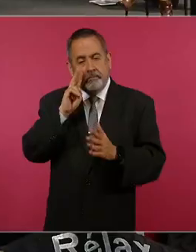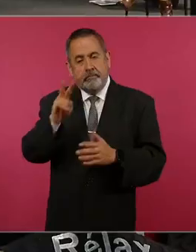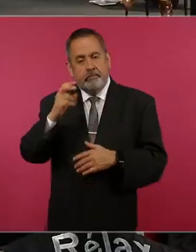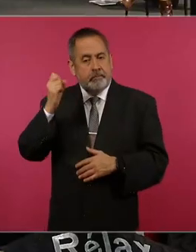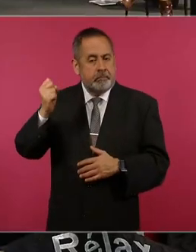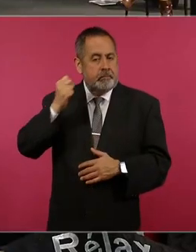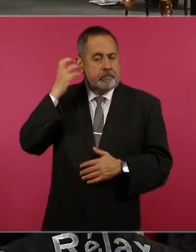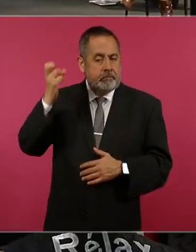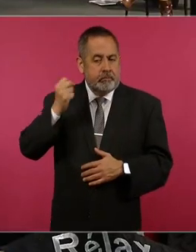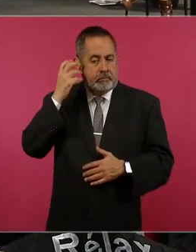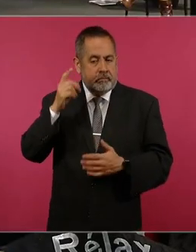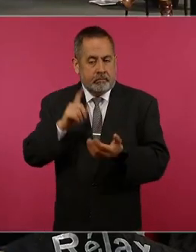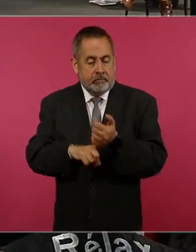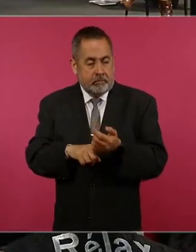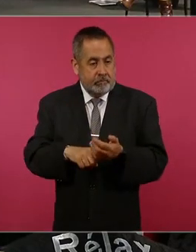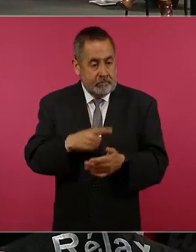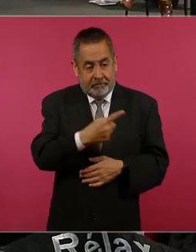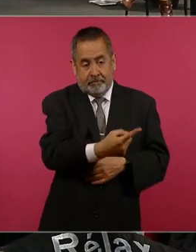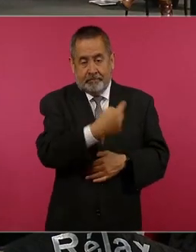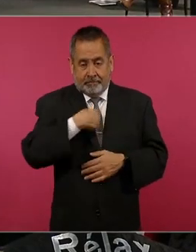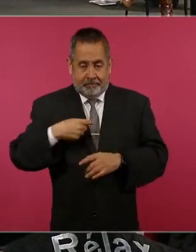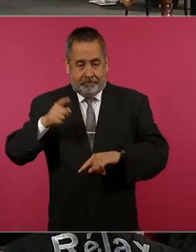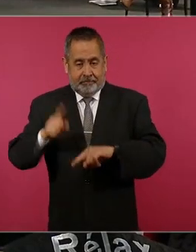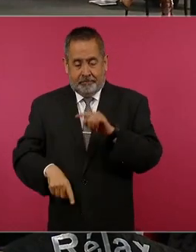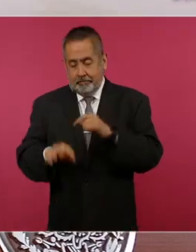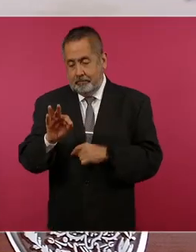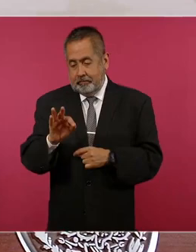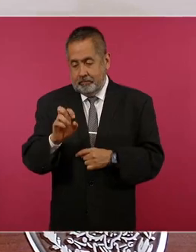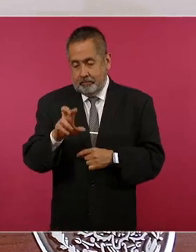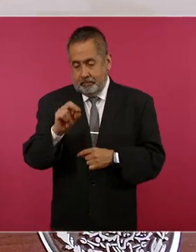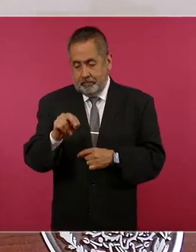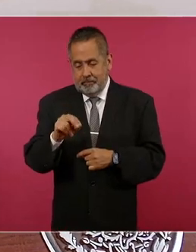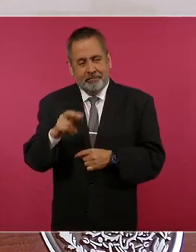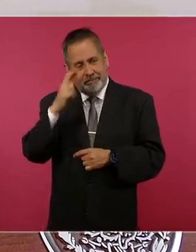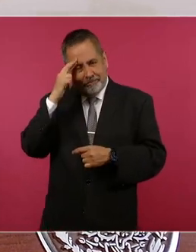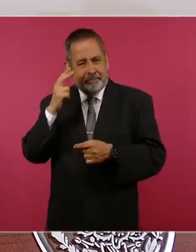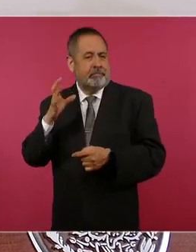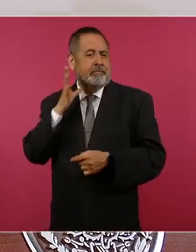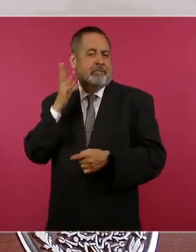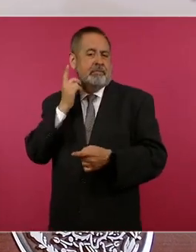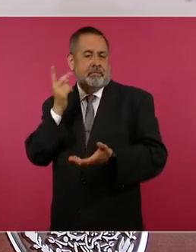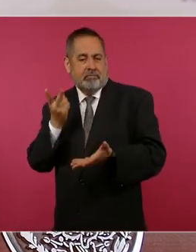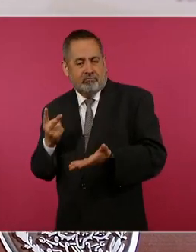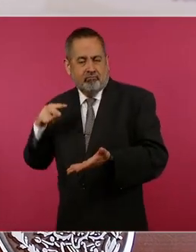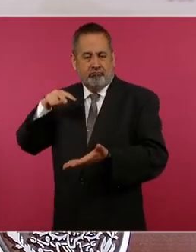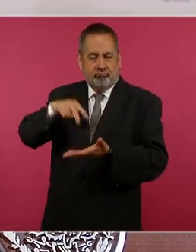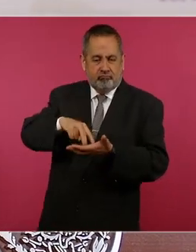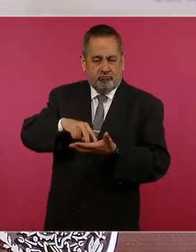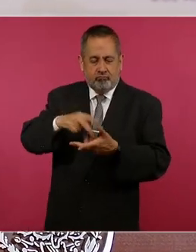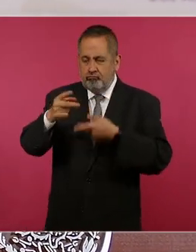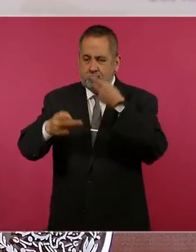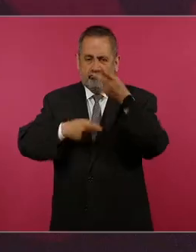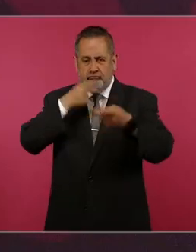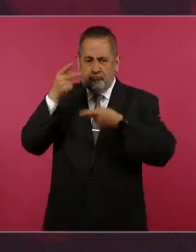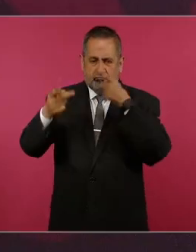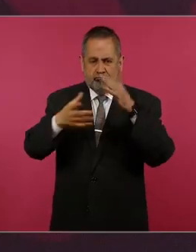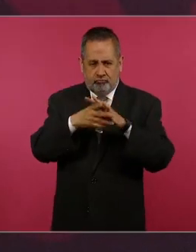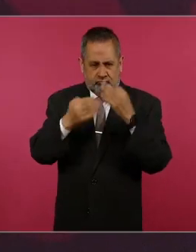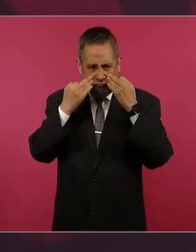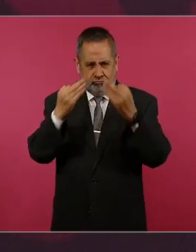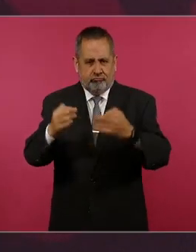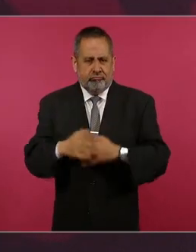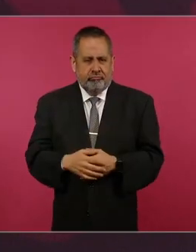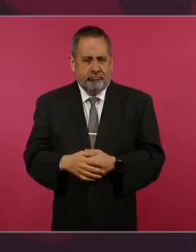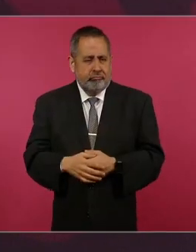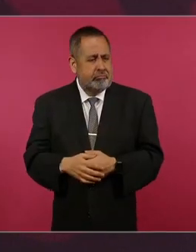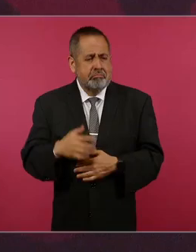del desafuero. Bueno, lo que dije, yo nunca me